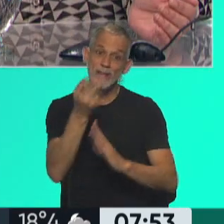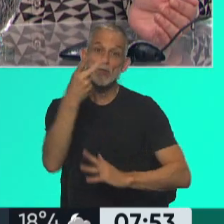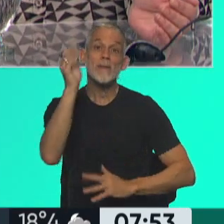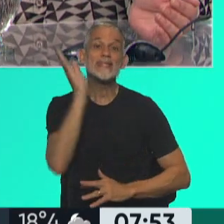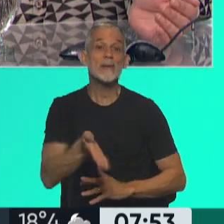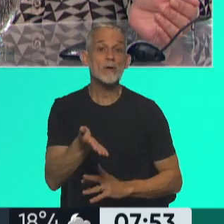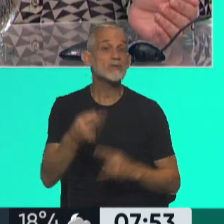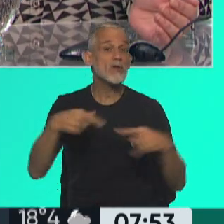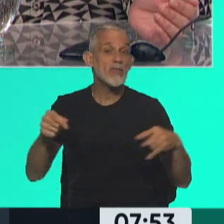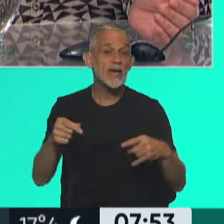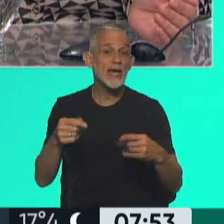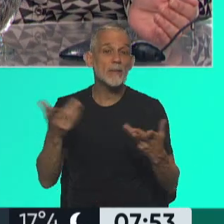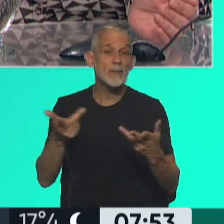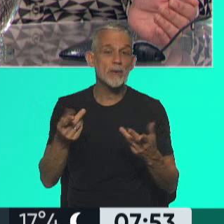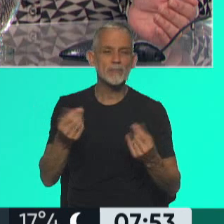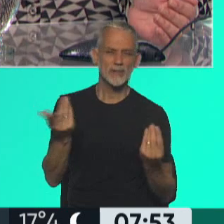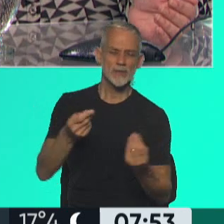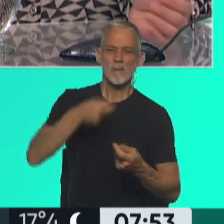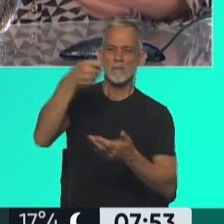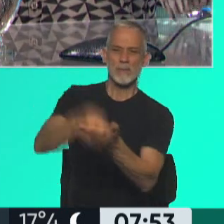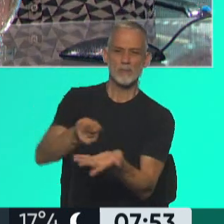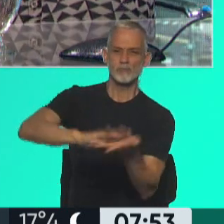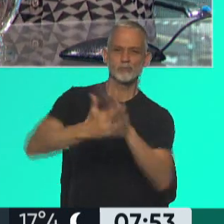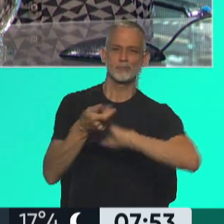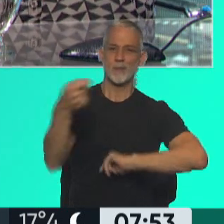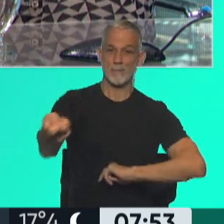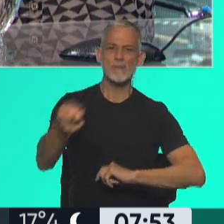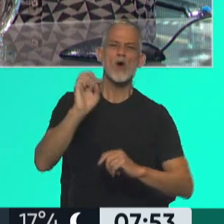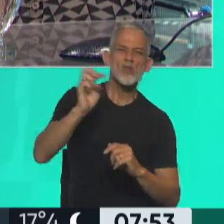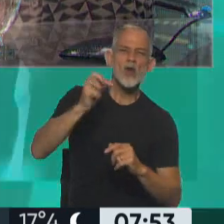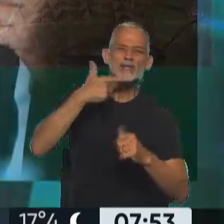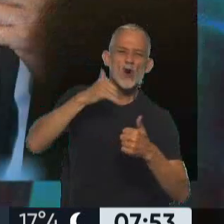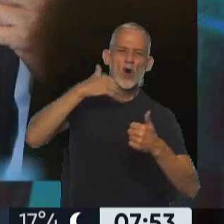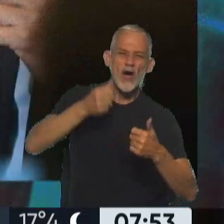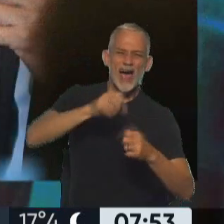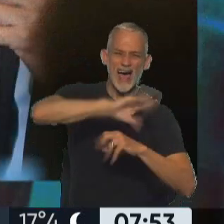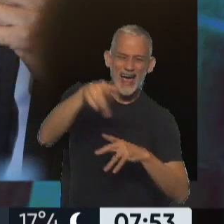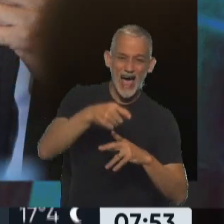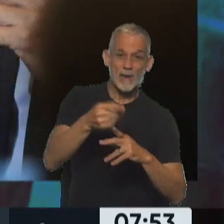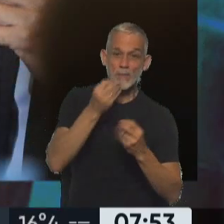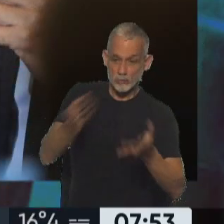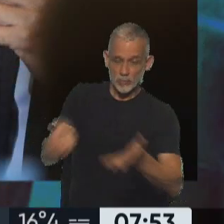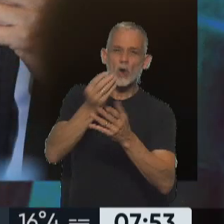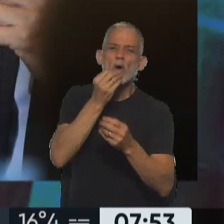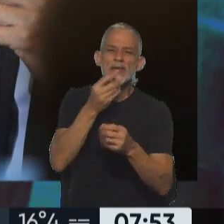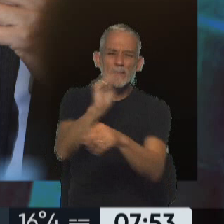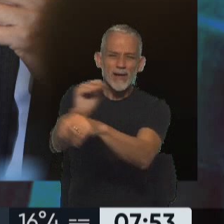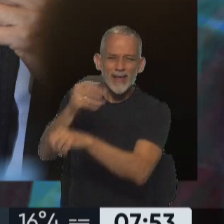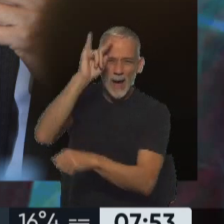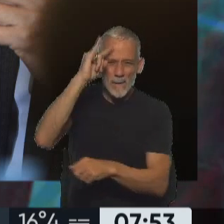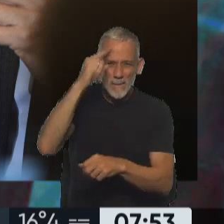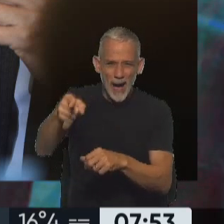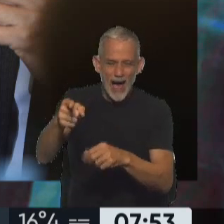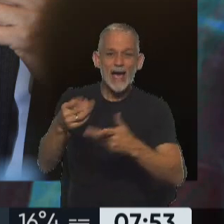de las compensaciones al sector a través de dólar soja dólar agro el alimento para los animales se encareció